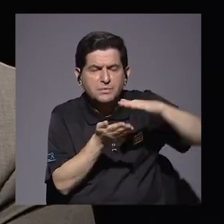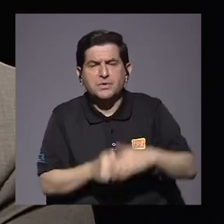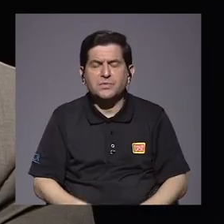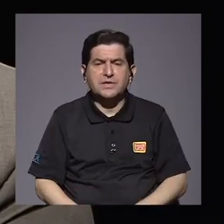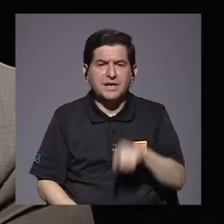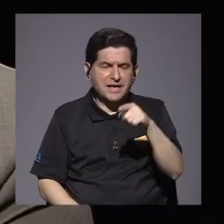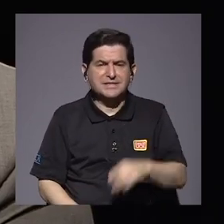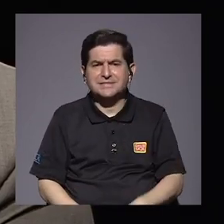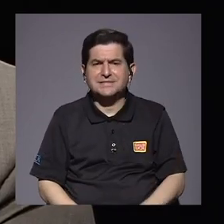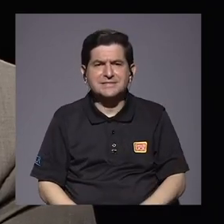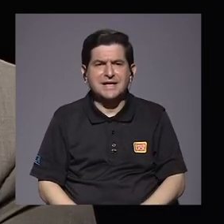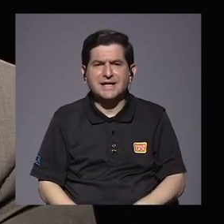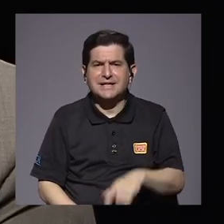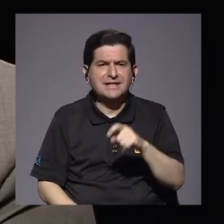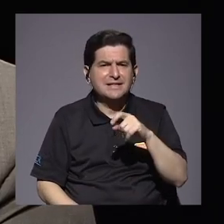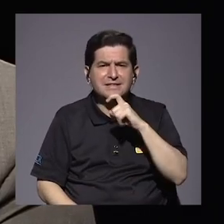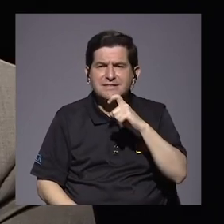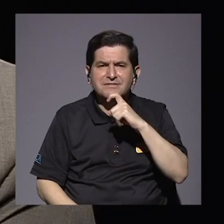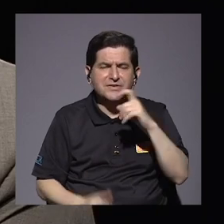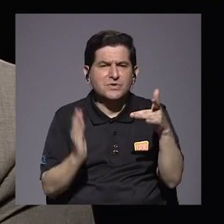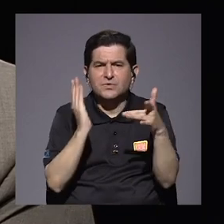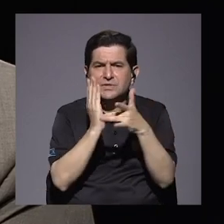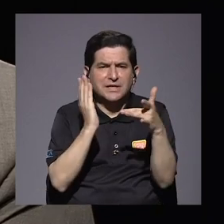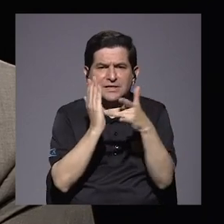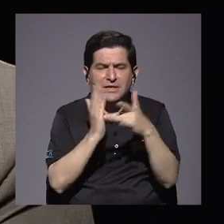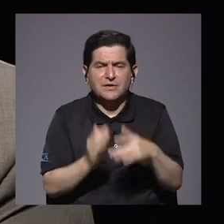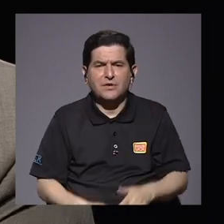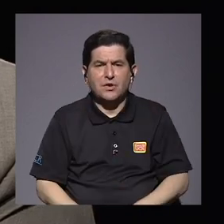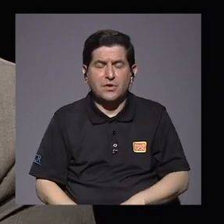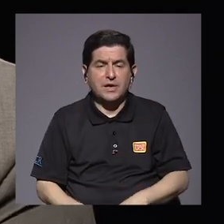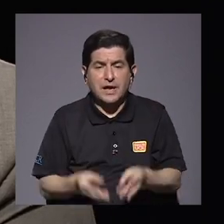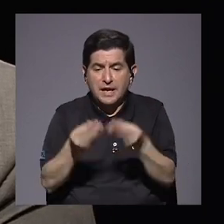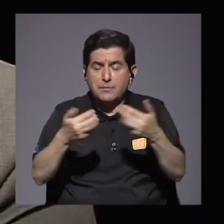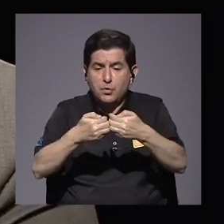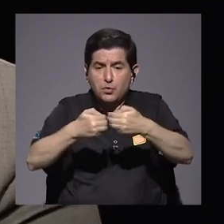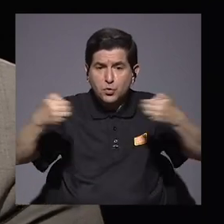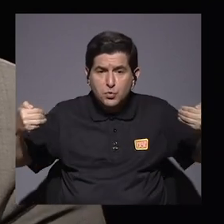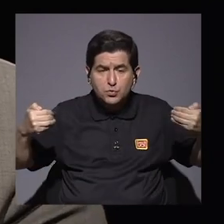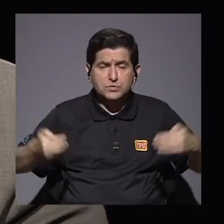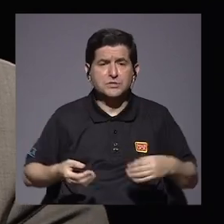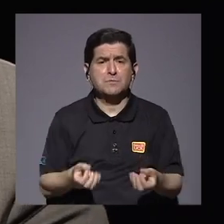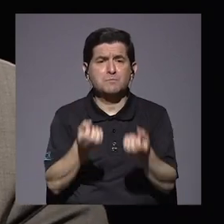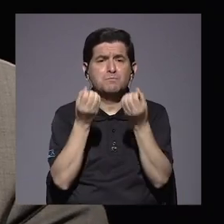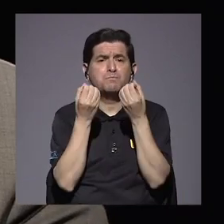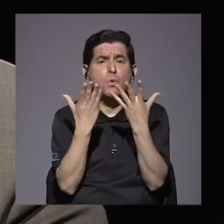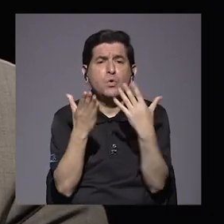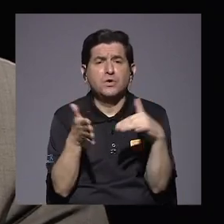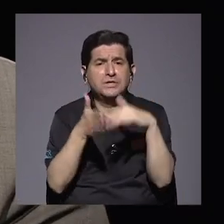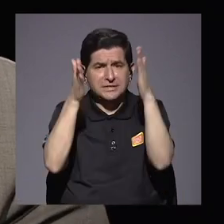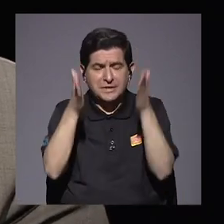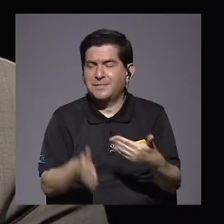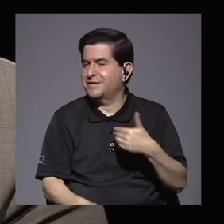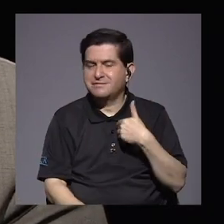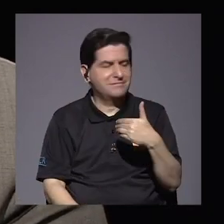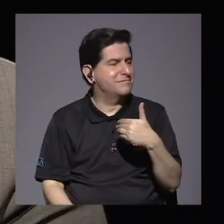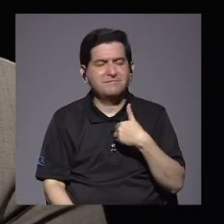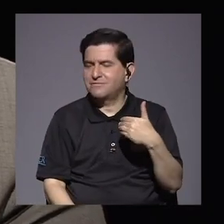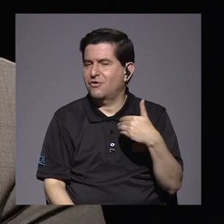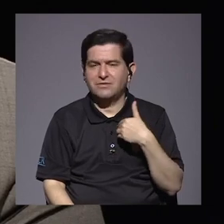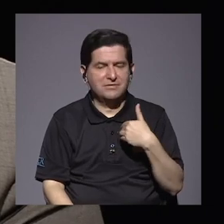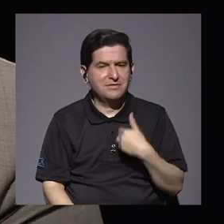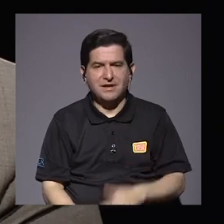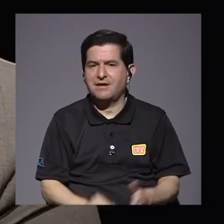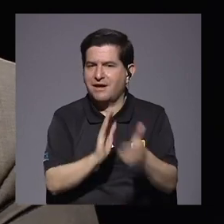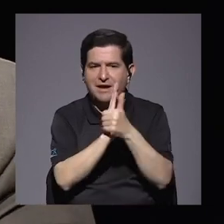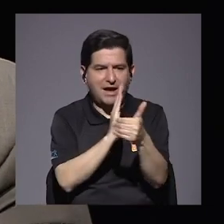brecha digital. Es un hecho que muchos de nuestros estudiantes no tienen